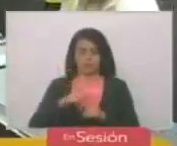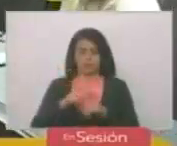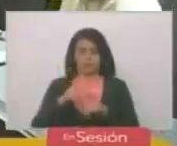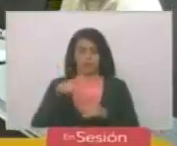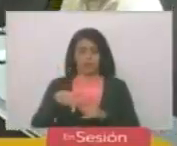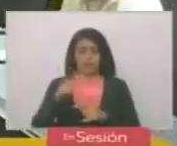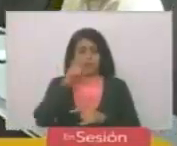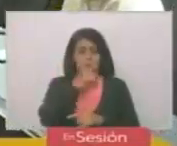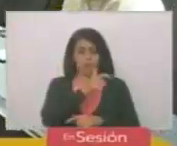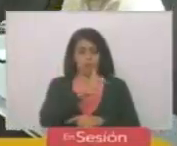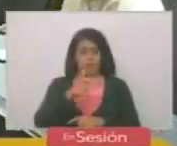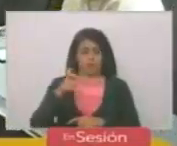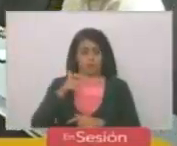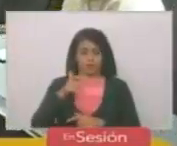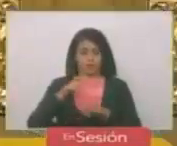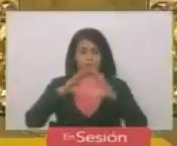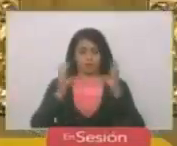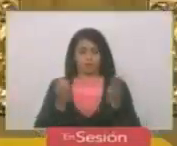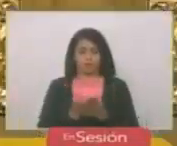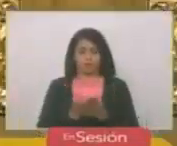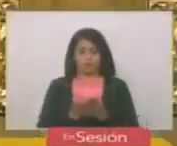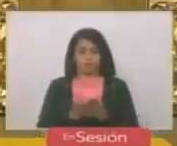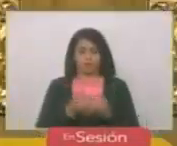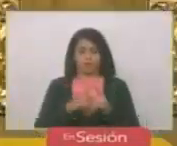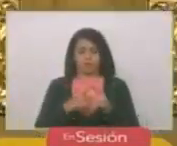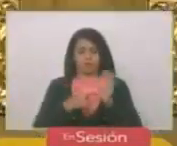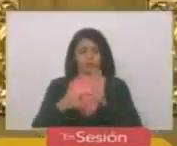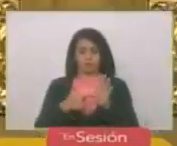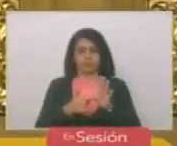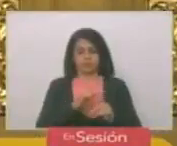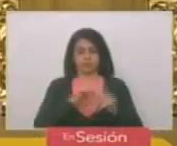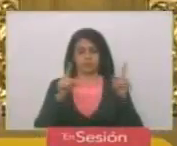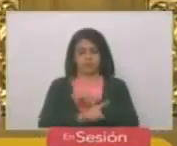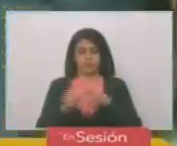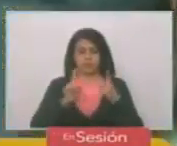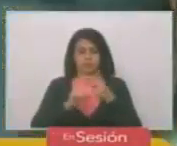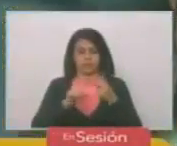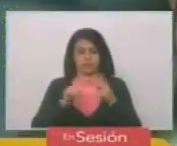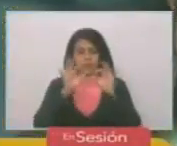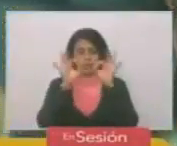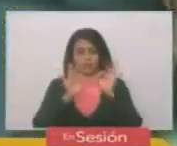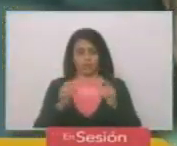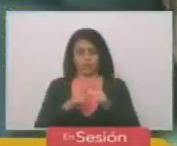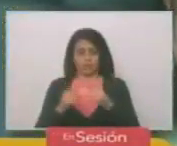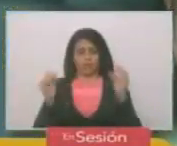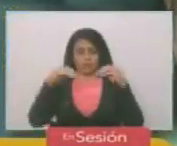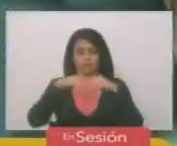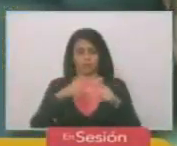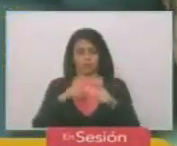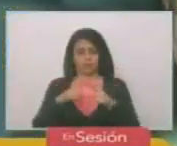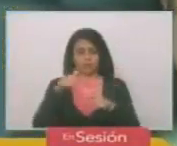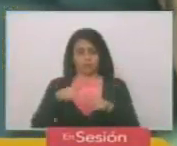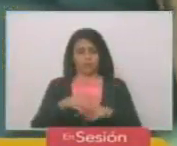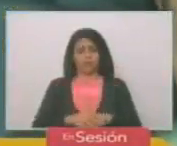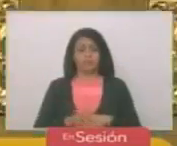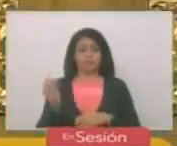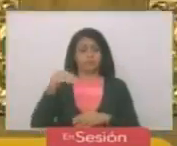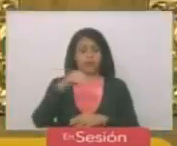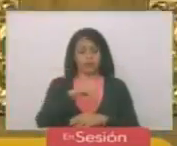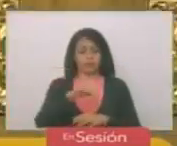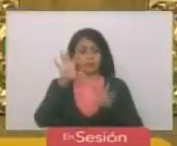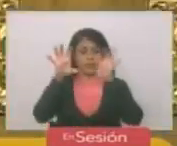la población mundial, lo que lo convierte en el segundo mecanismo de concertación con más miembros del